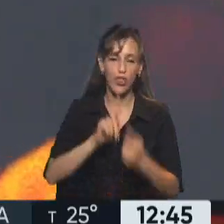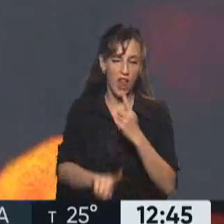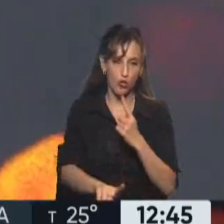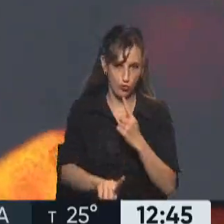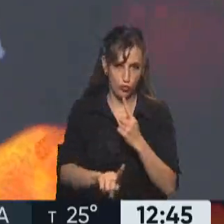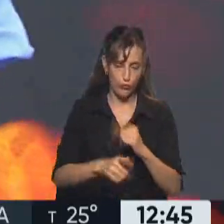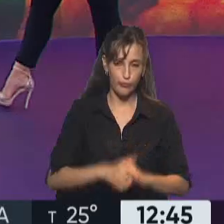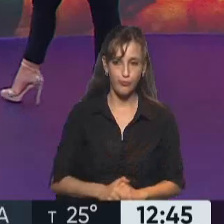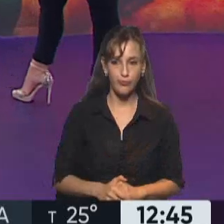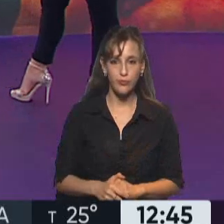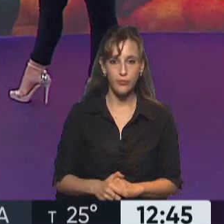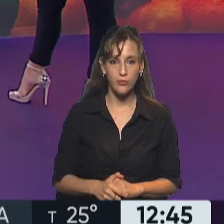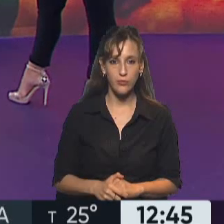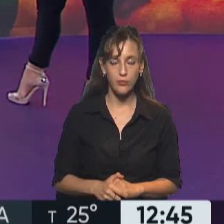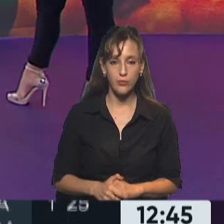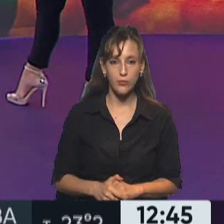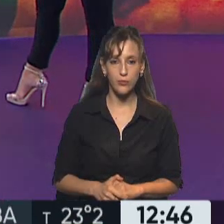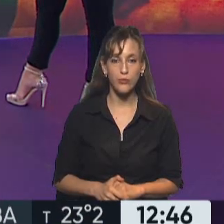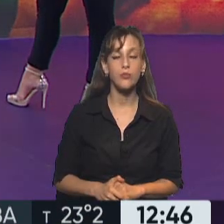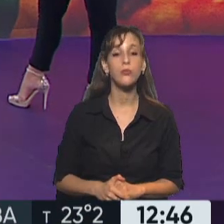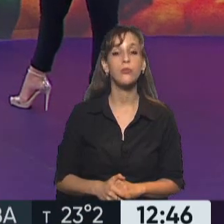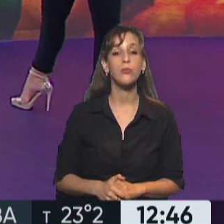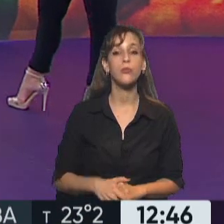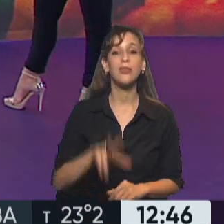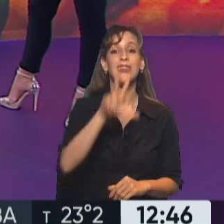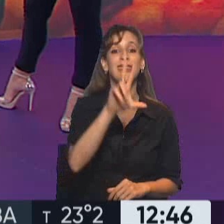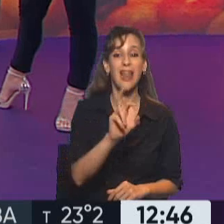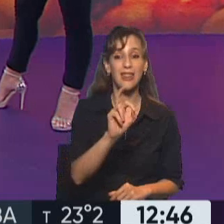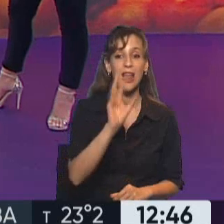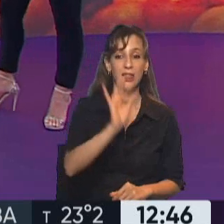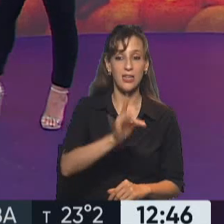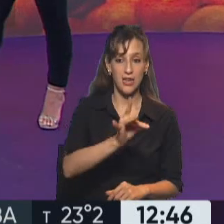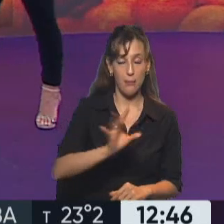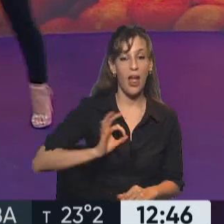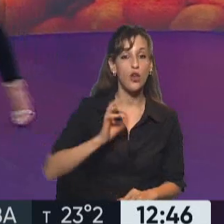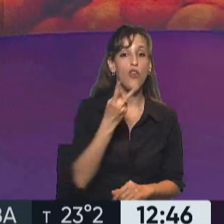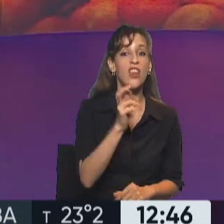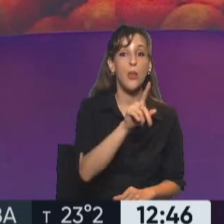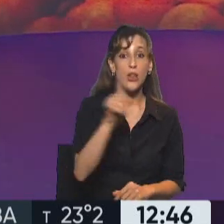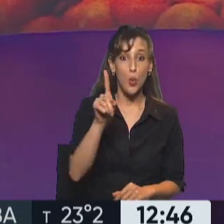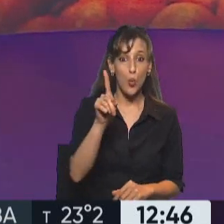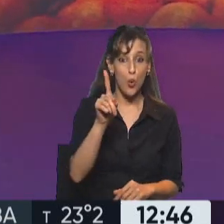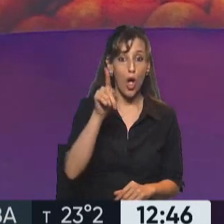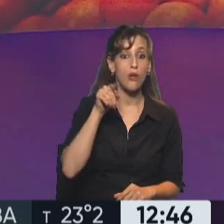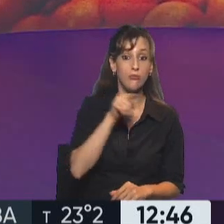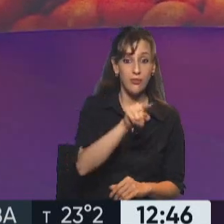en pesos. A ver cómo estaba al 30 de diciembre del 2021, ahí tenemos